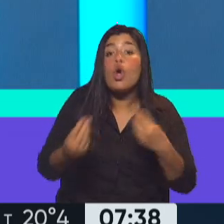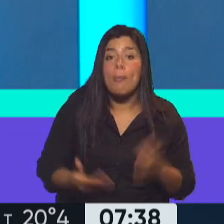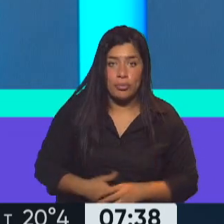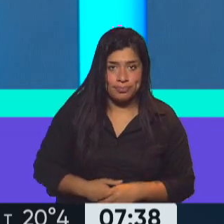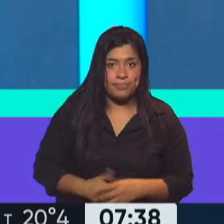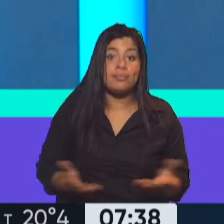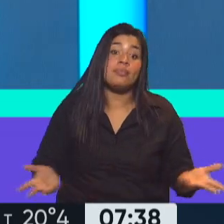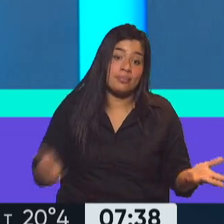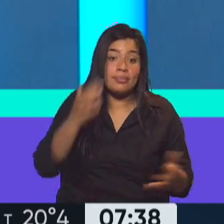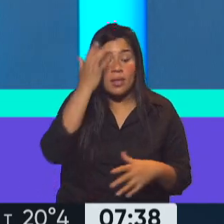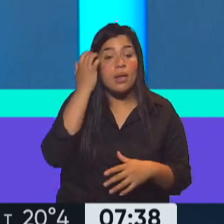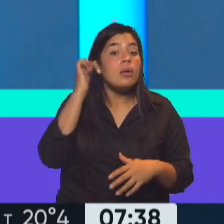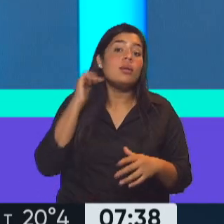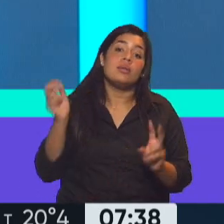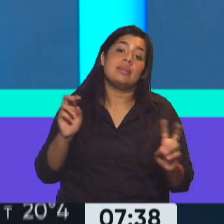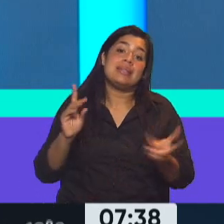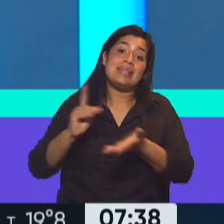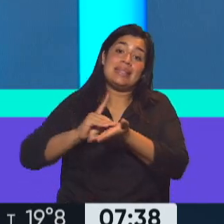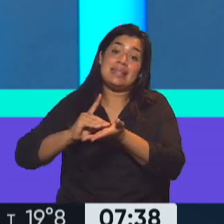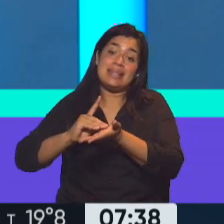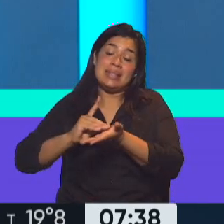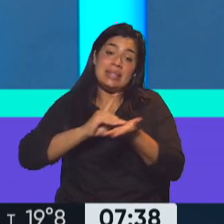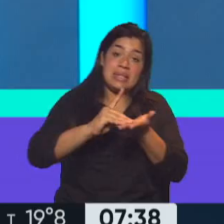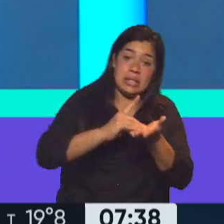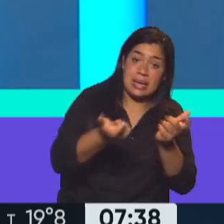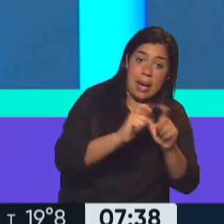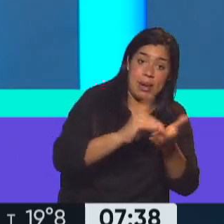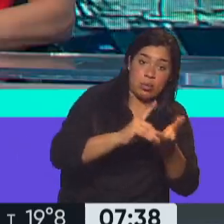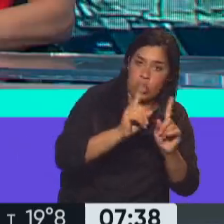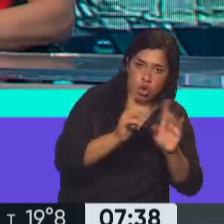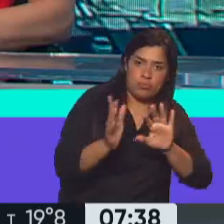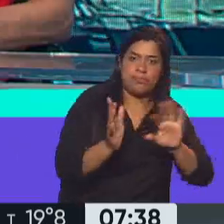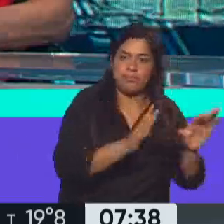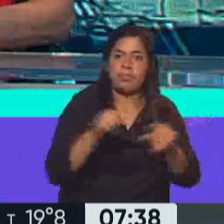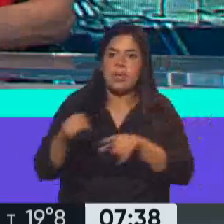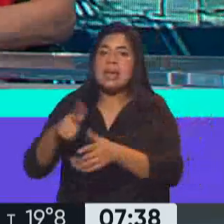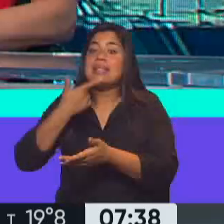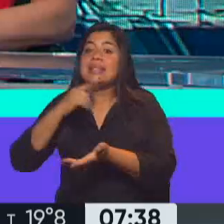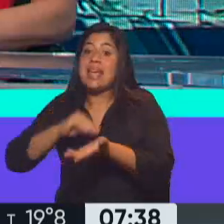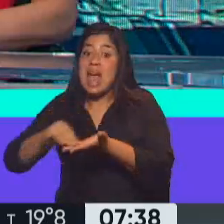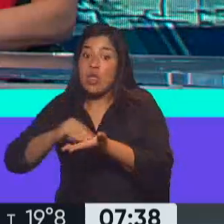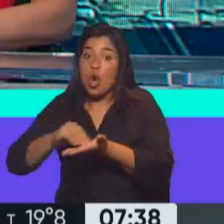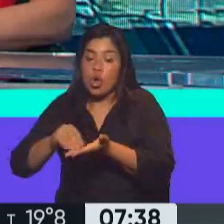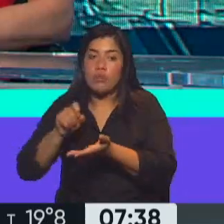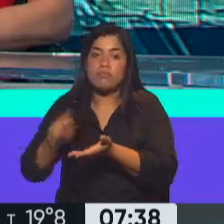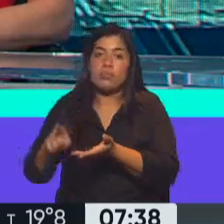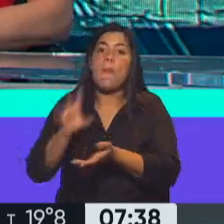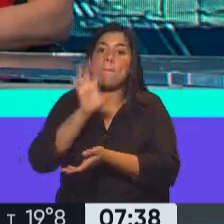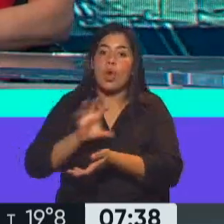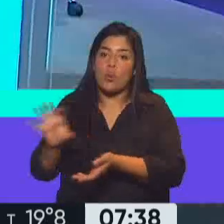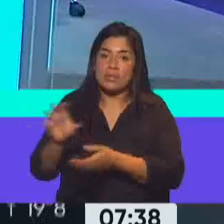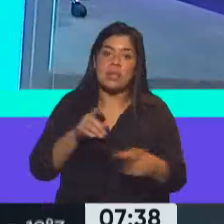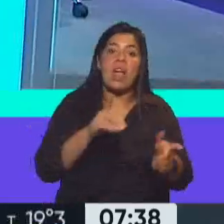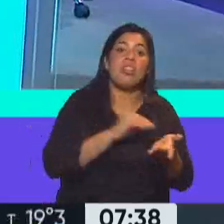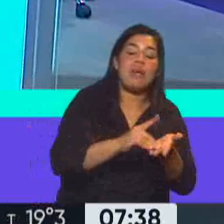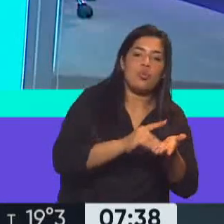¿Cómo negocias con esa gente? El Senado es el que representa las provincias, ¿no? Sí, Vamos a el Senado aclarar de la eso. provincia Y los diputados, representan a los pobladores de cada una de esas provincias. Sí, pero